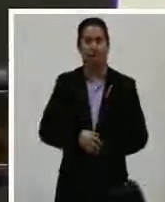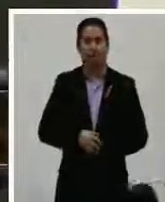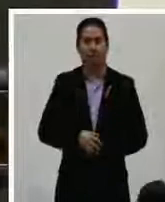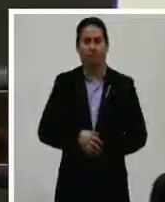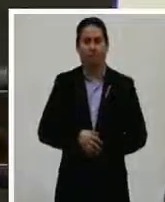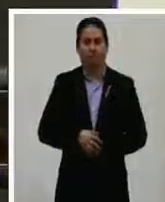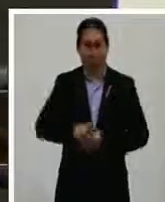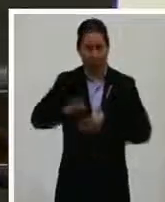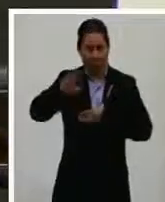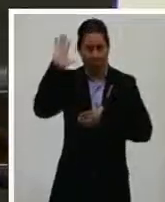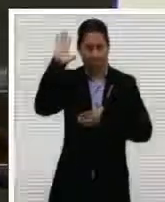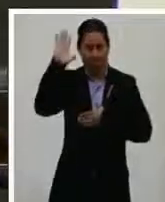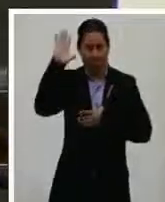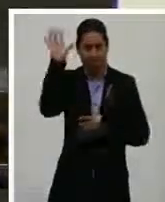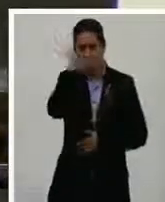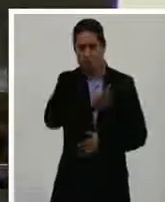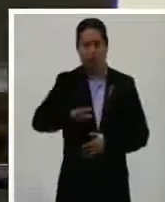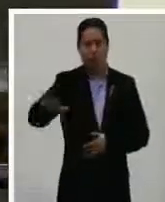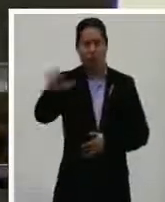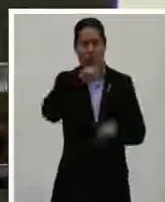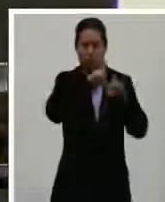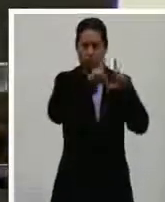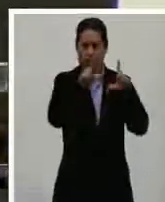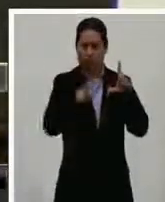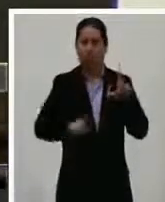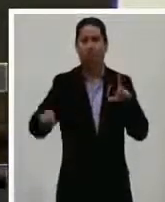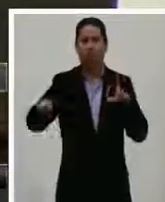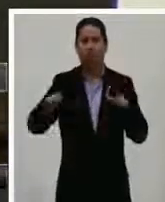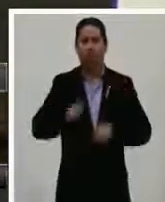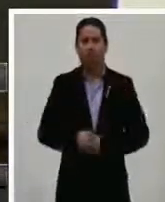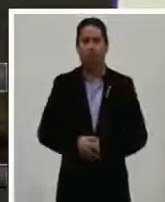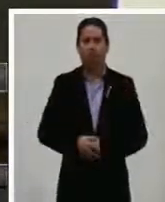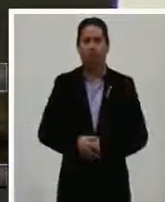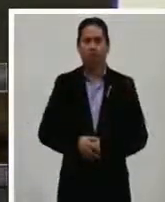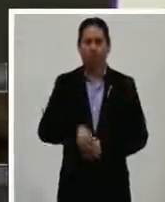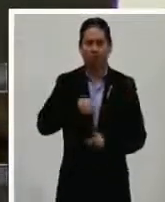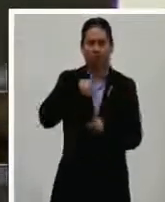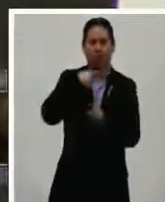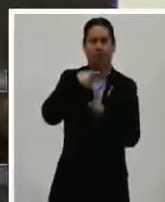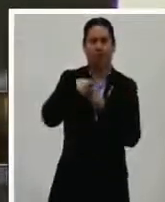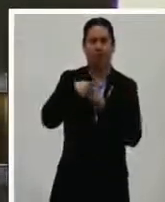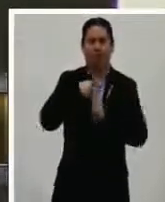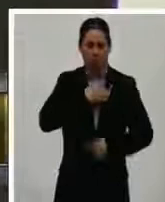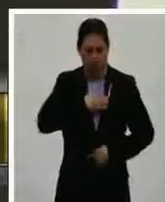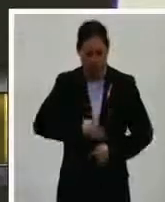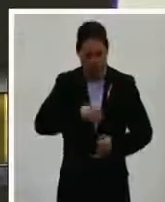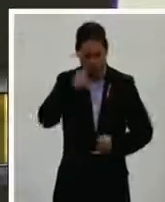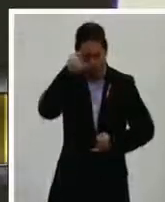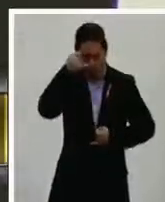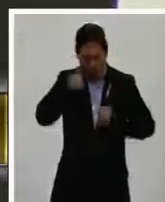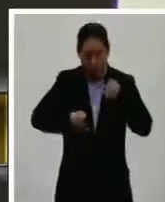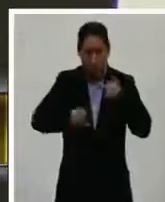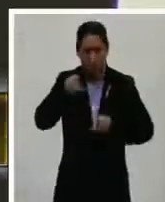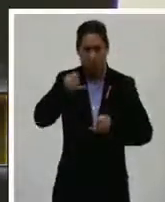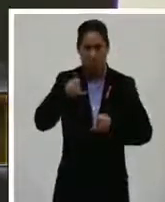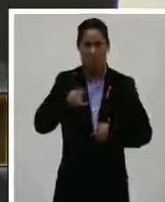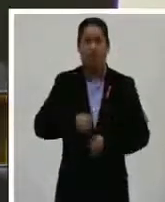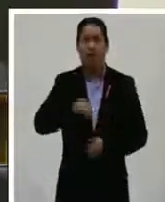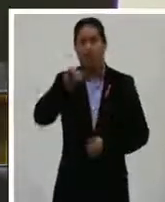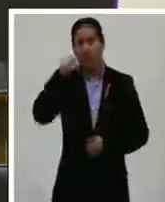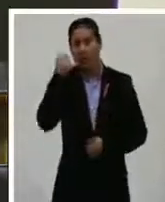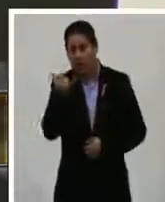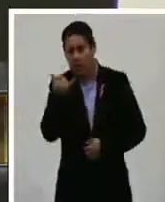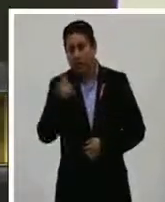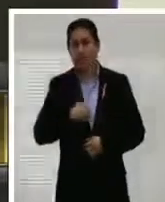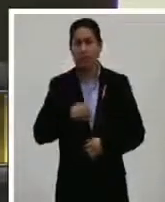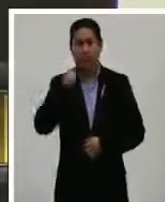refrenda su compromiso con el pueblo de mexico en favor de la justicia y en contra de los vicios